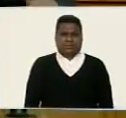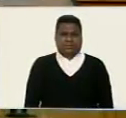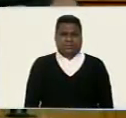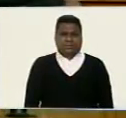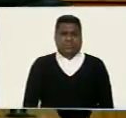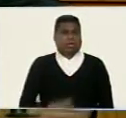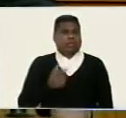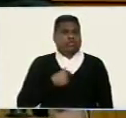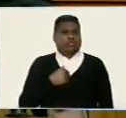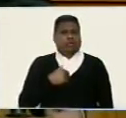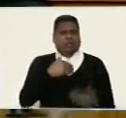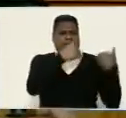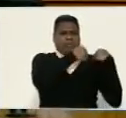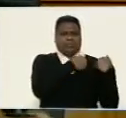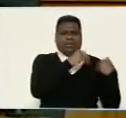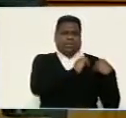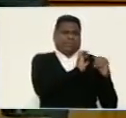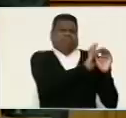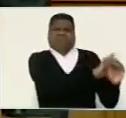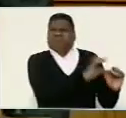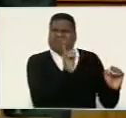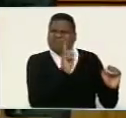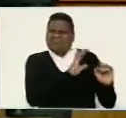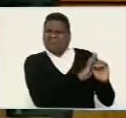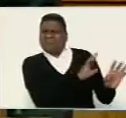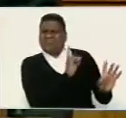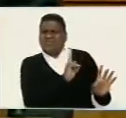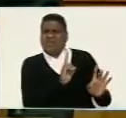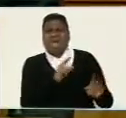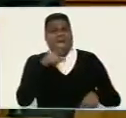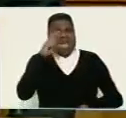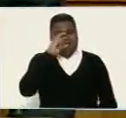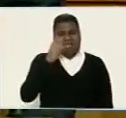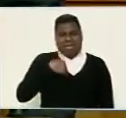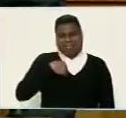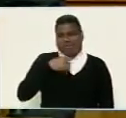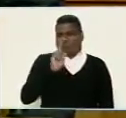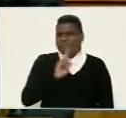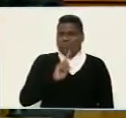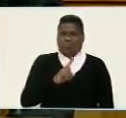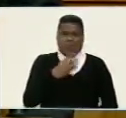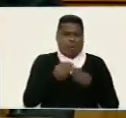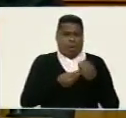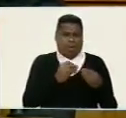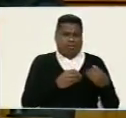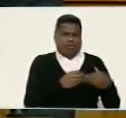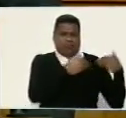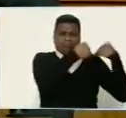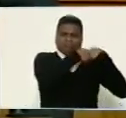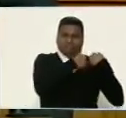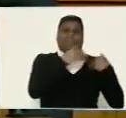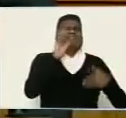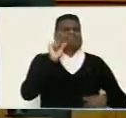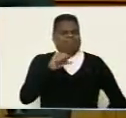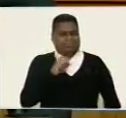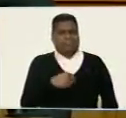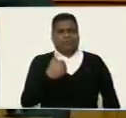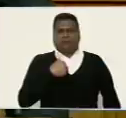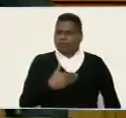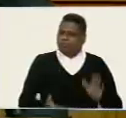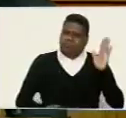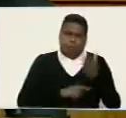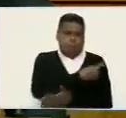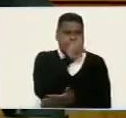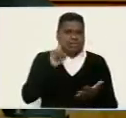ninguna responsabilidad que me da la revolución, y a esta edad menos lo voy a hacer. Yo estoy absolutamente restiado con